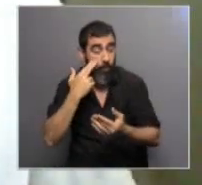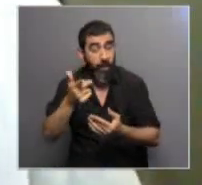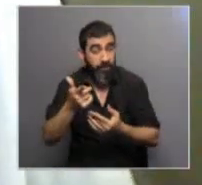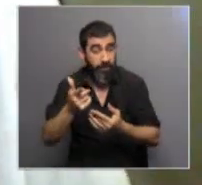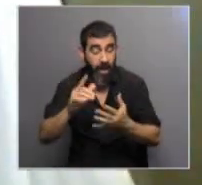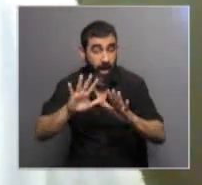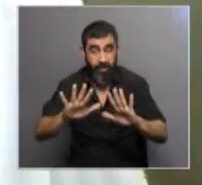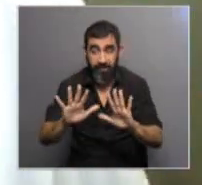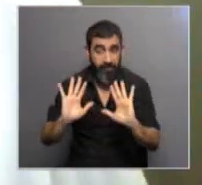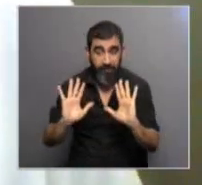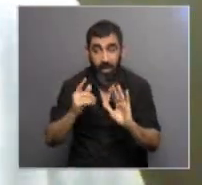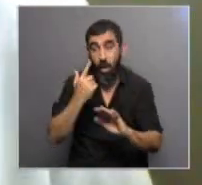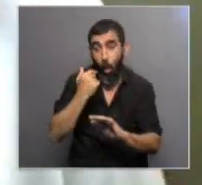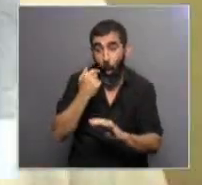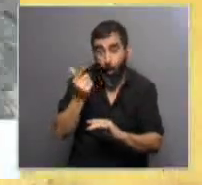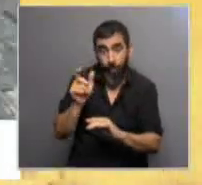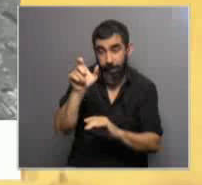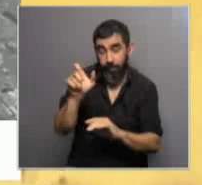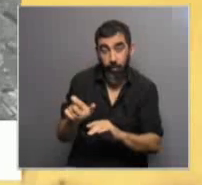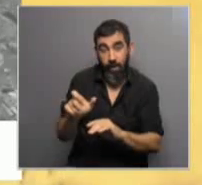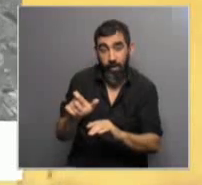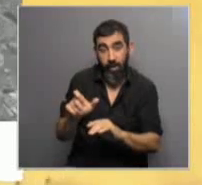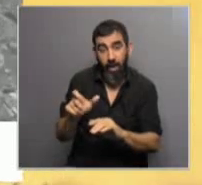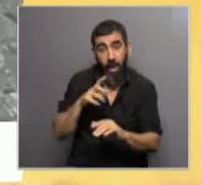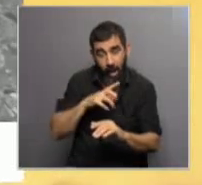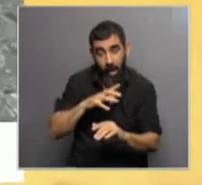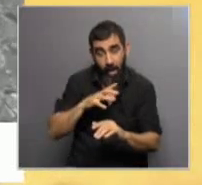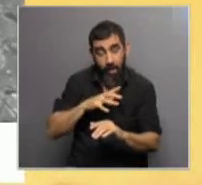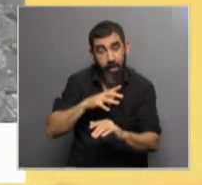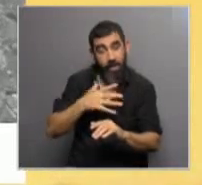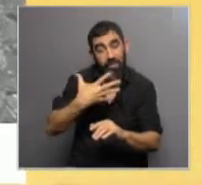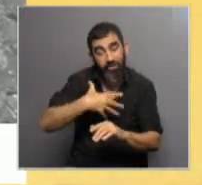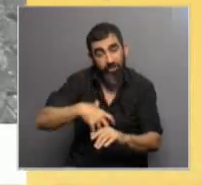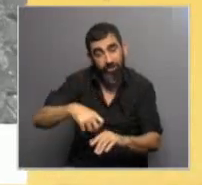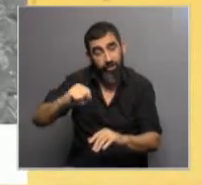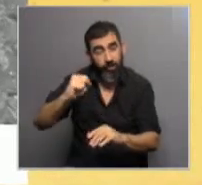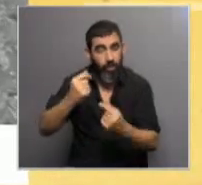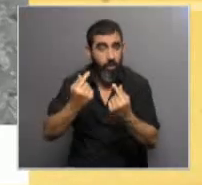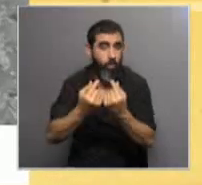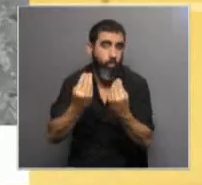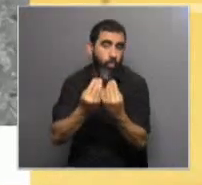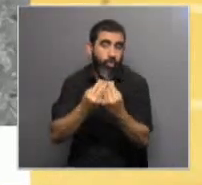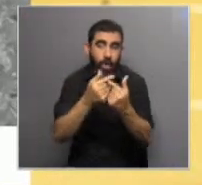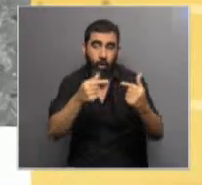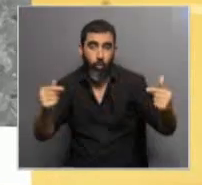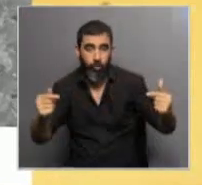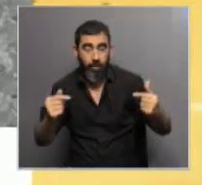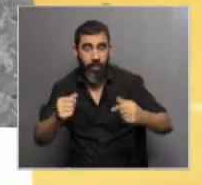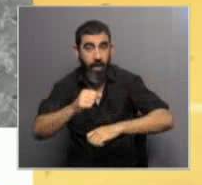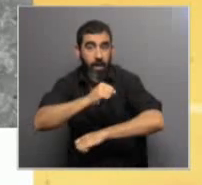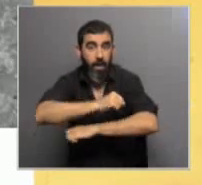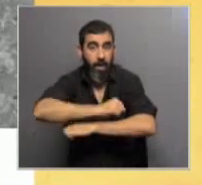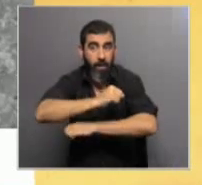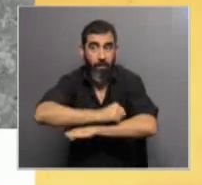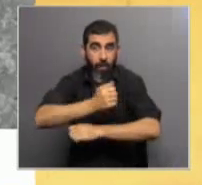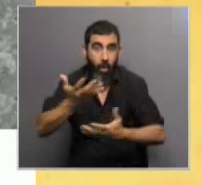antropoceno exhibe el hombre el ser humano está transportando más alimentos que a camión que realmente lo